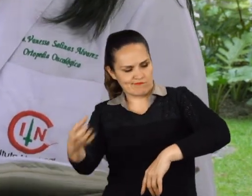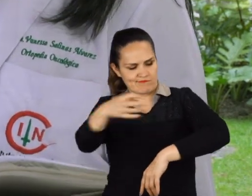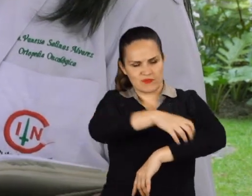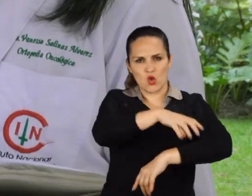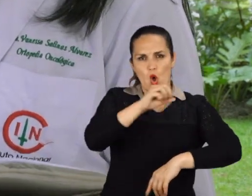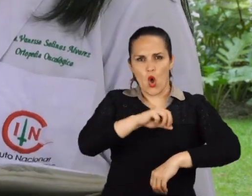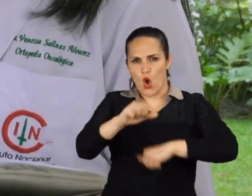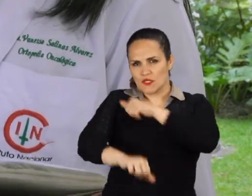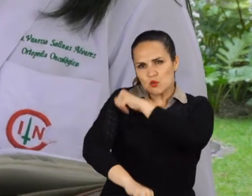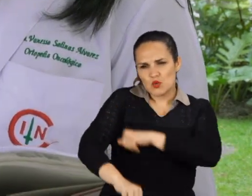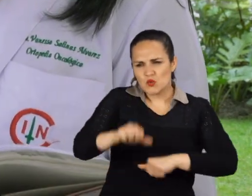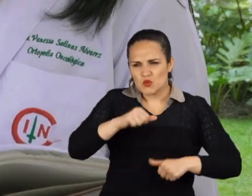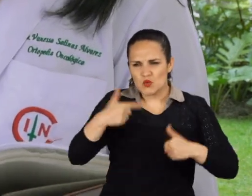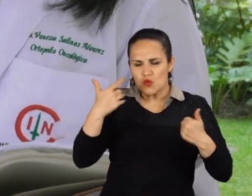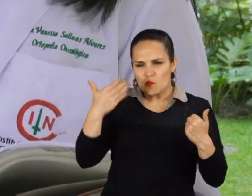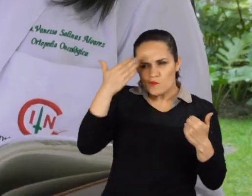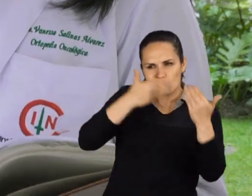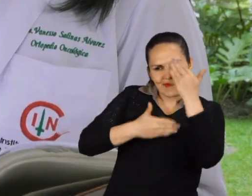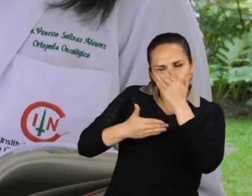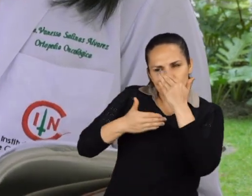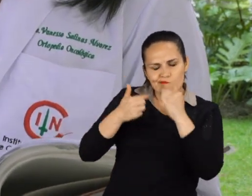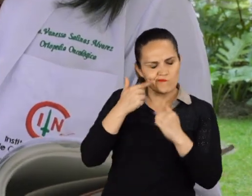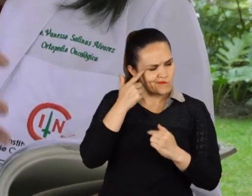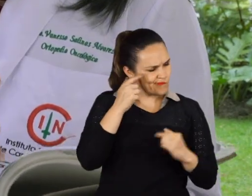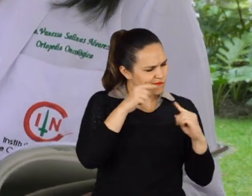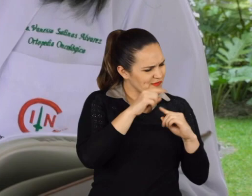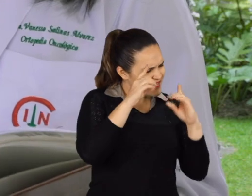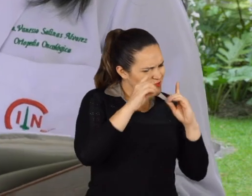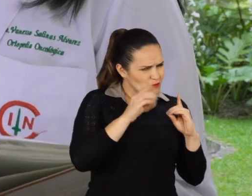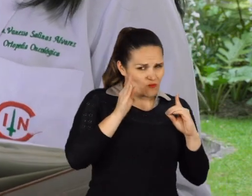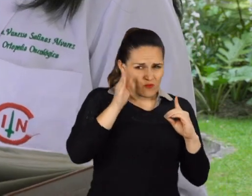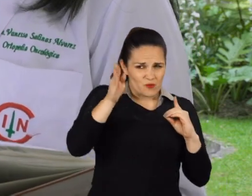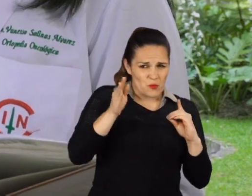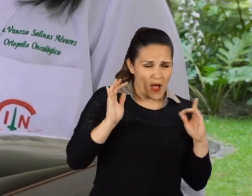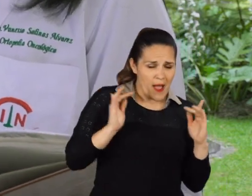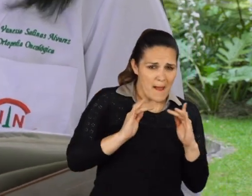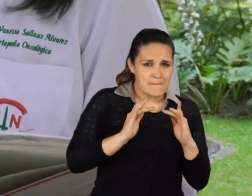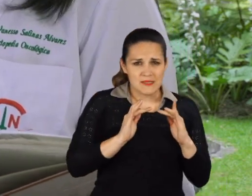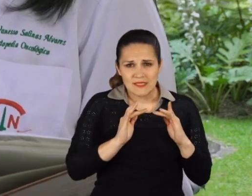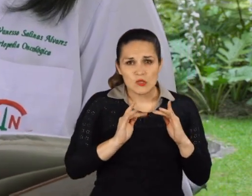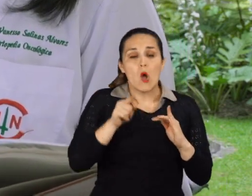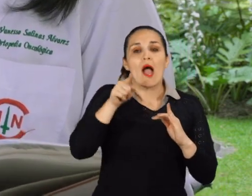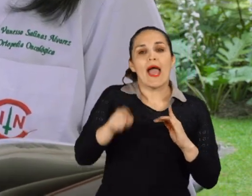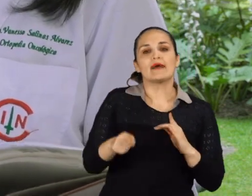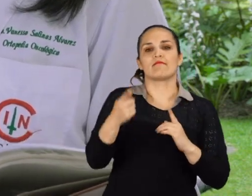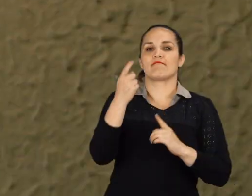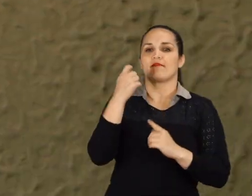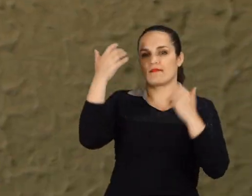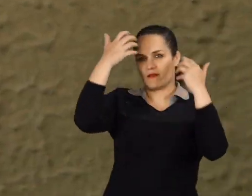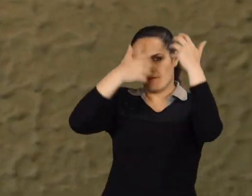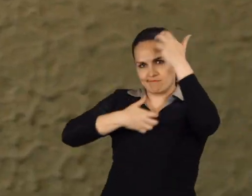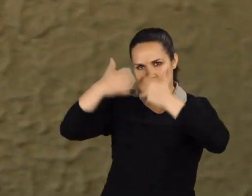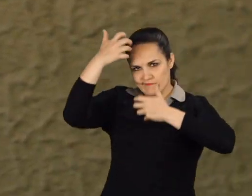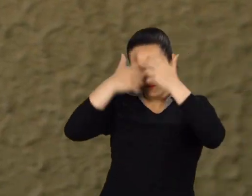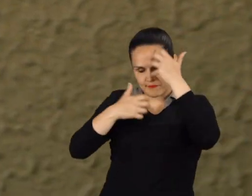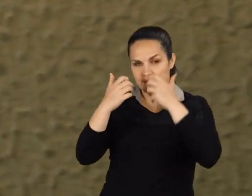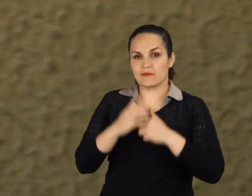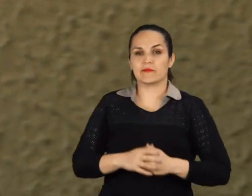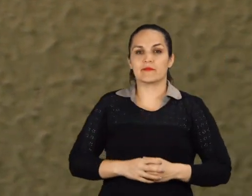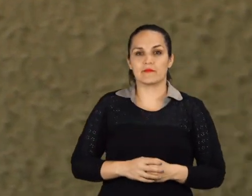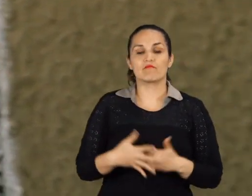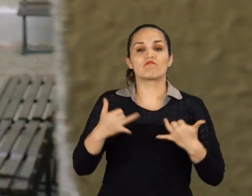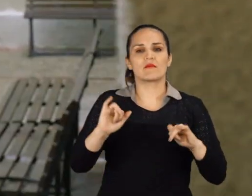procedimiento quirúrgico mayor por parte de nosotros, eso se deteriore o no. Eso es lo que no se ha evaluado. Lo que se espera